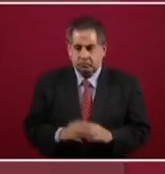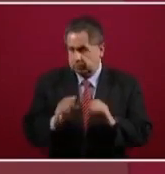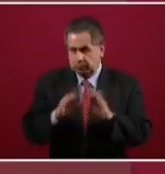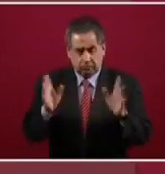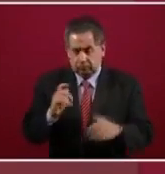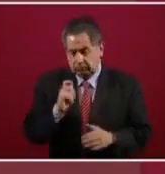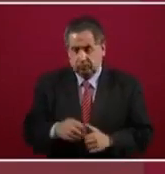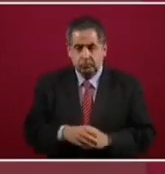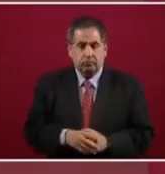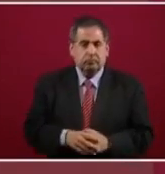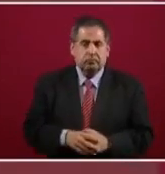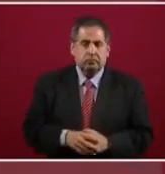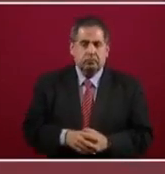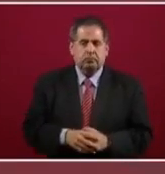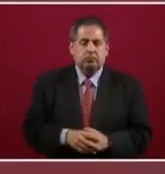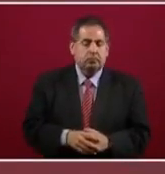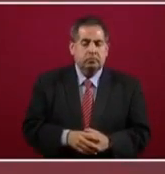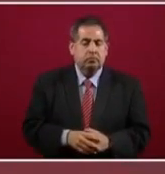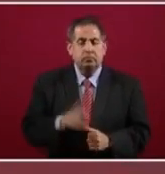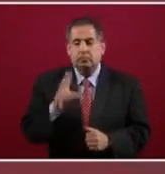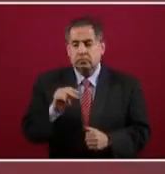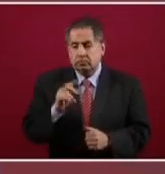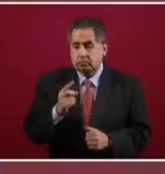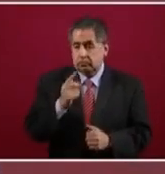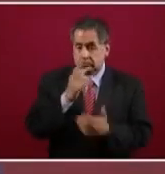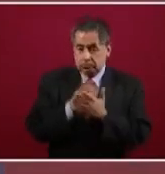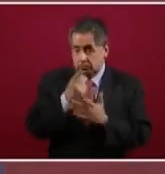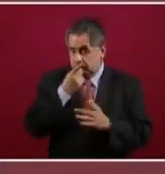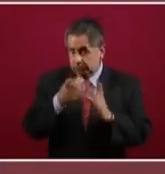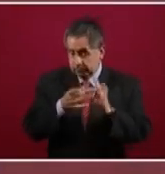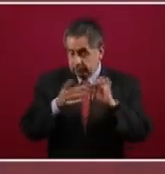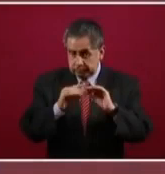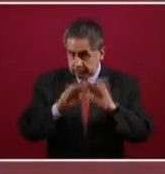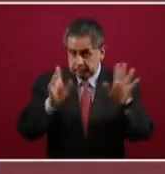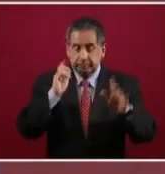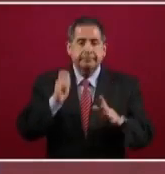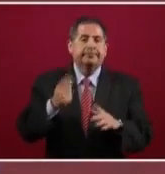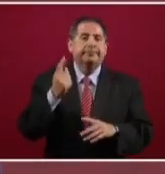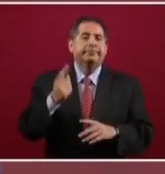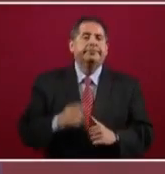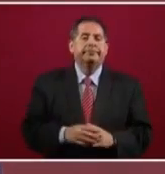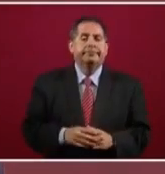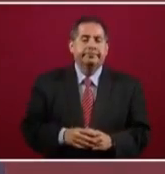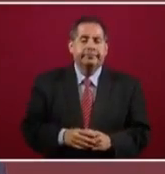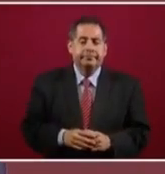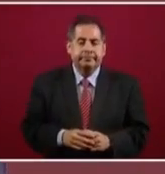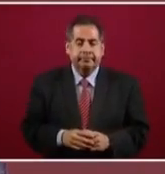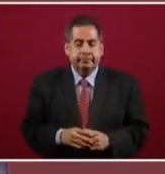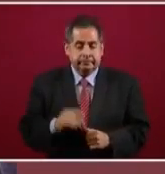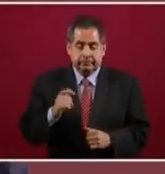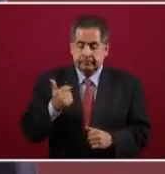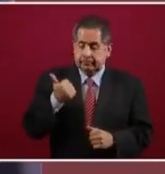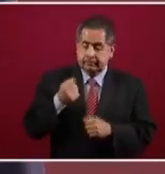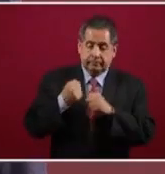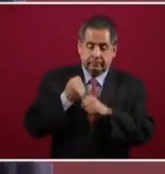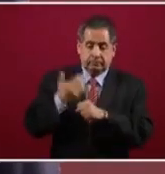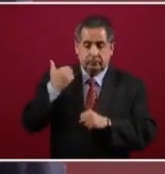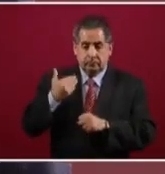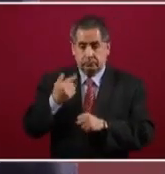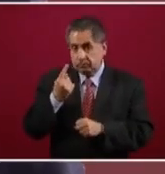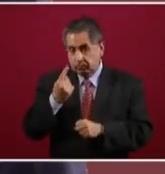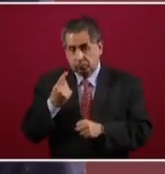Claro que no solo fue, además, aclaro, en el sexenio pasado, esto